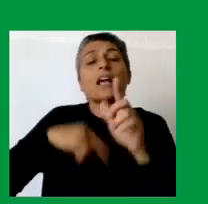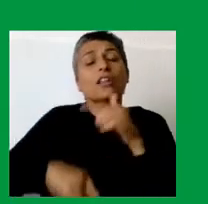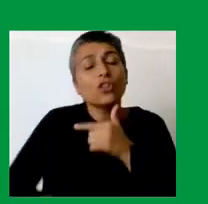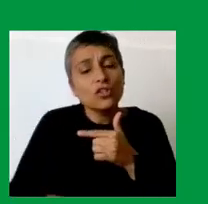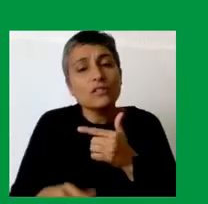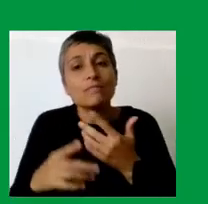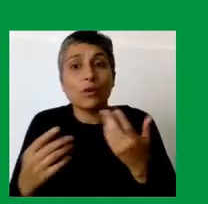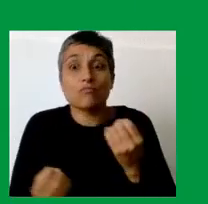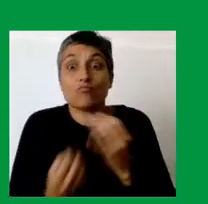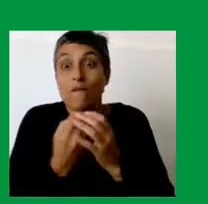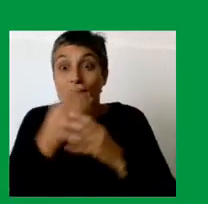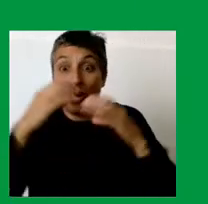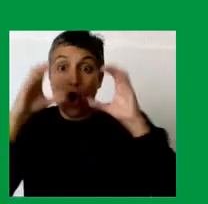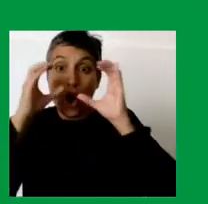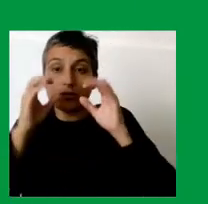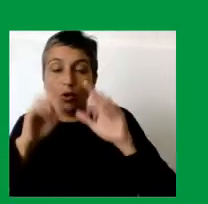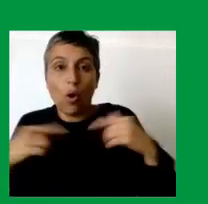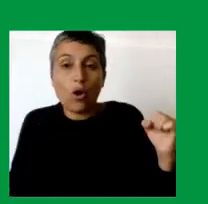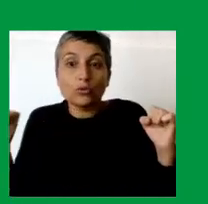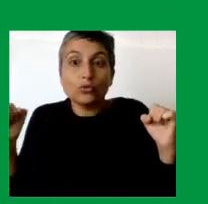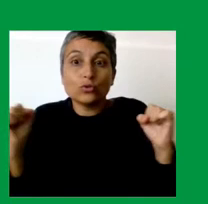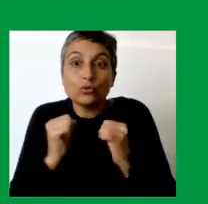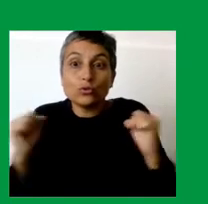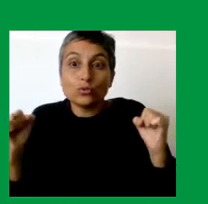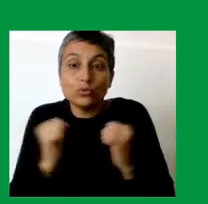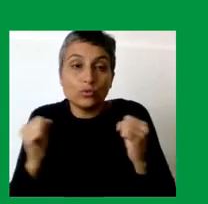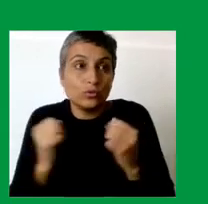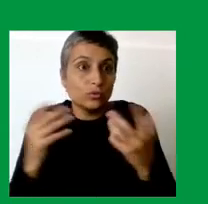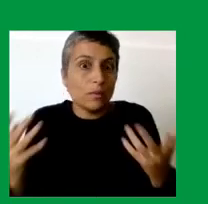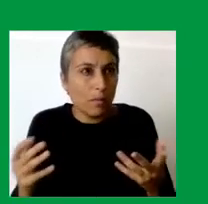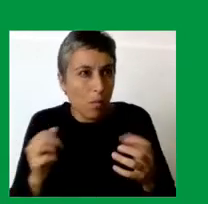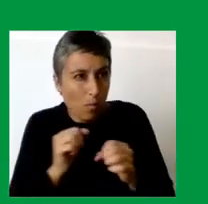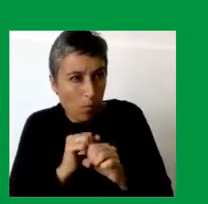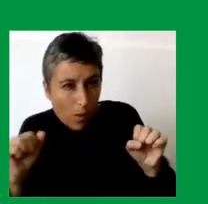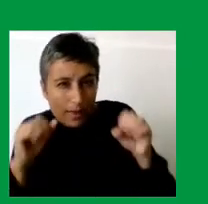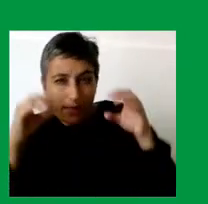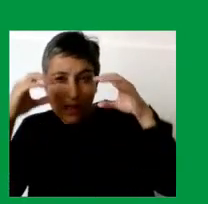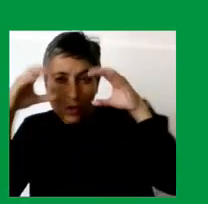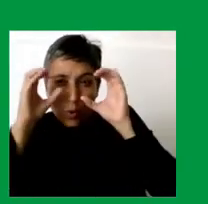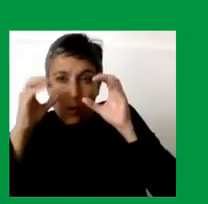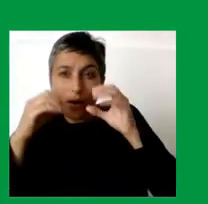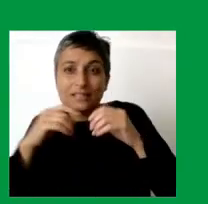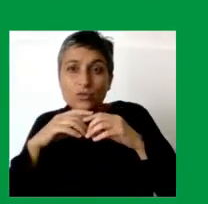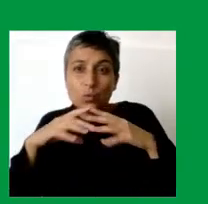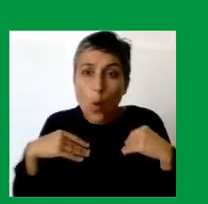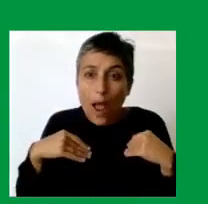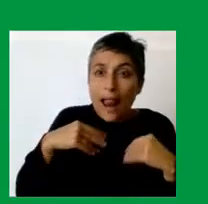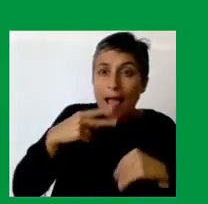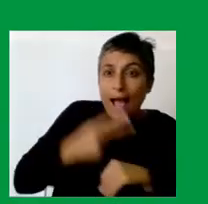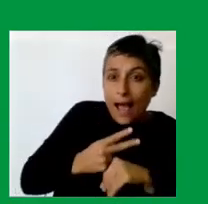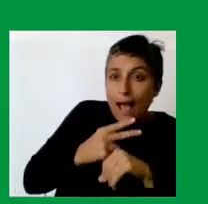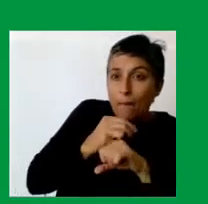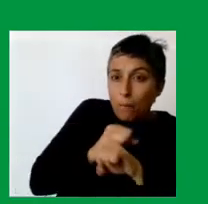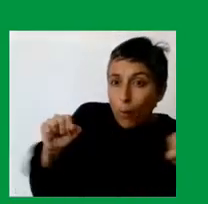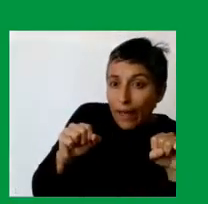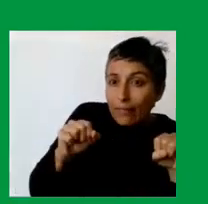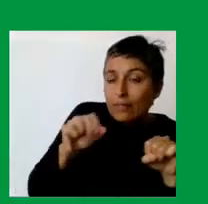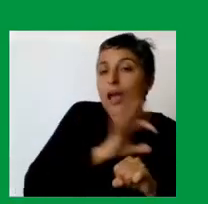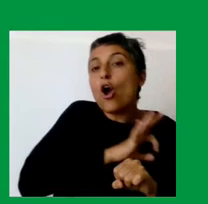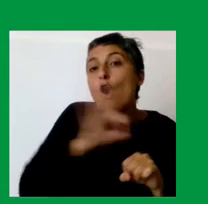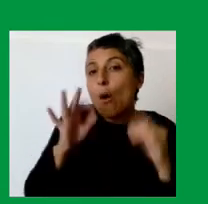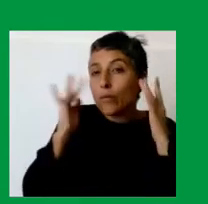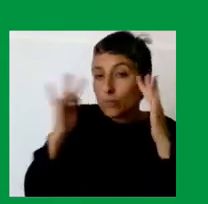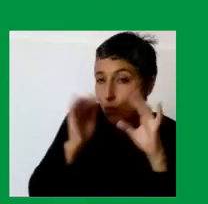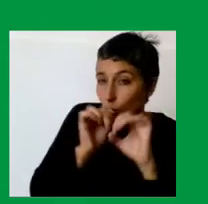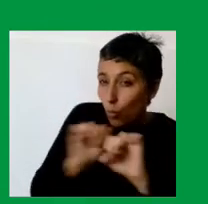y todas nos asustamos un poco, bueno, pero ¿se puede usar Google en las escuelas? ¿Qué va a pasar? ¿Va a dar en los ámbitos